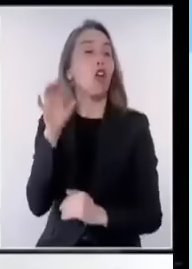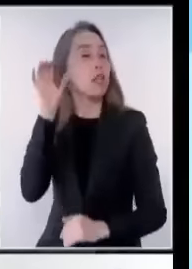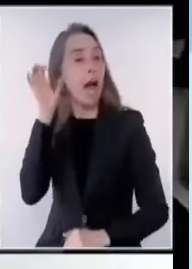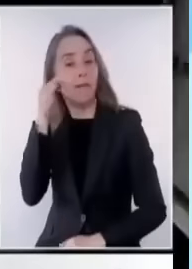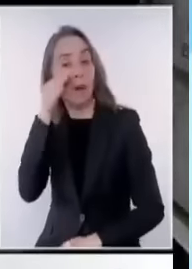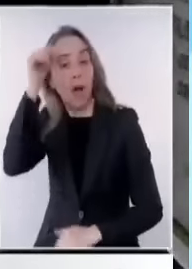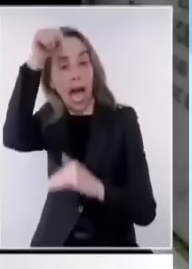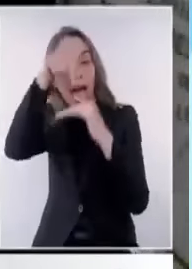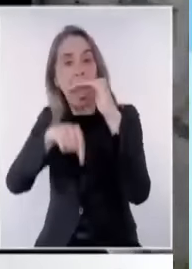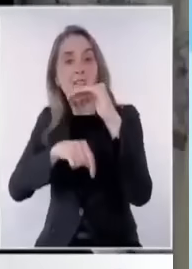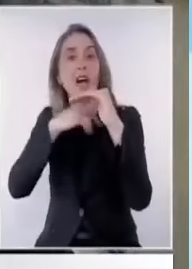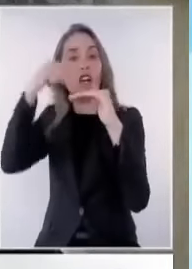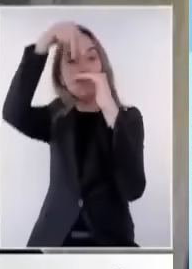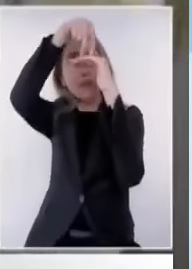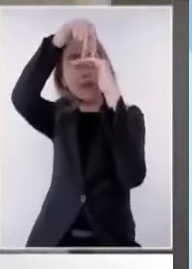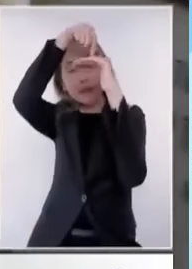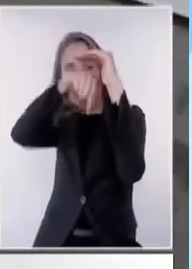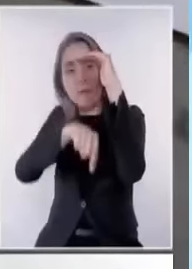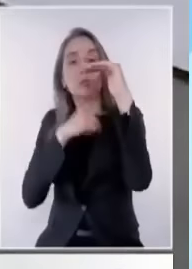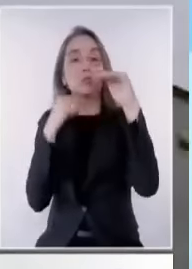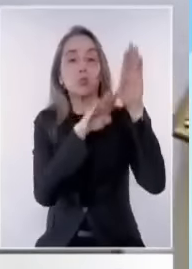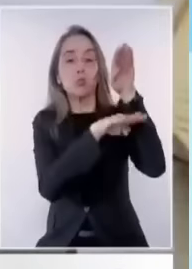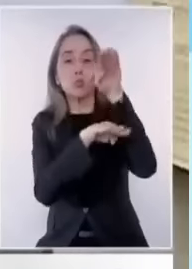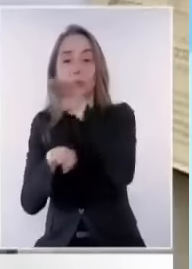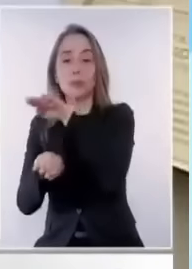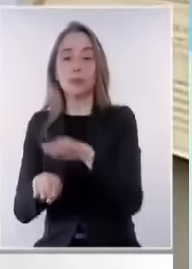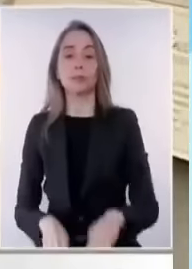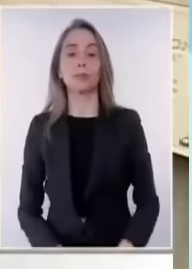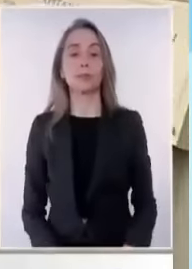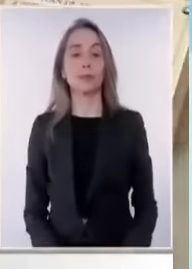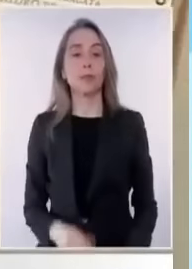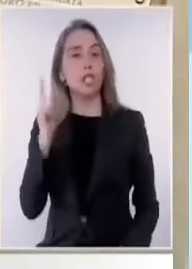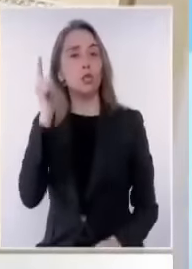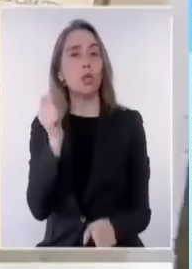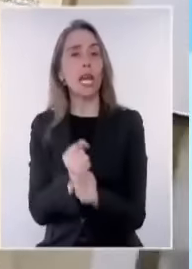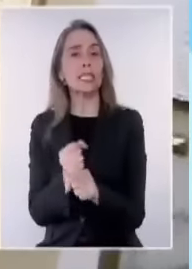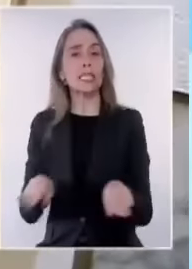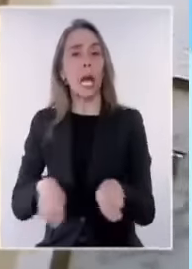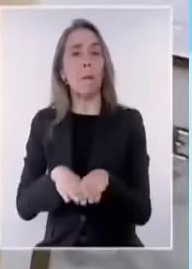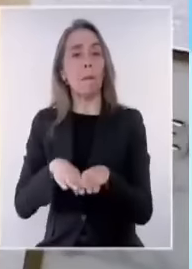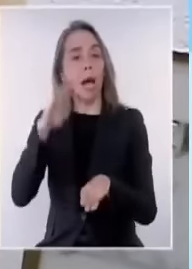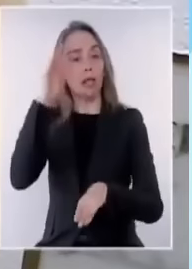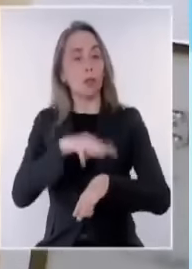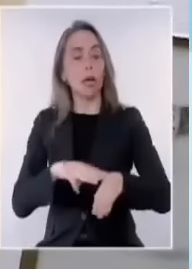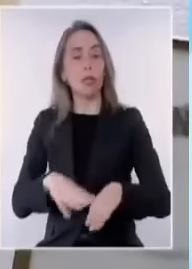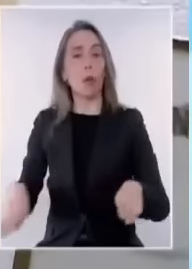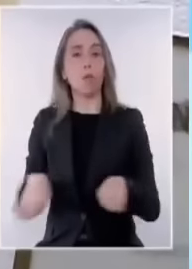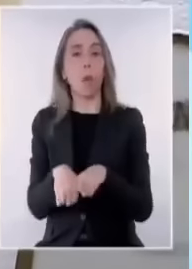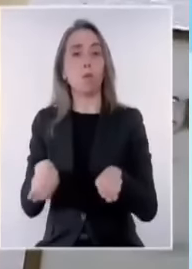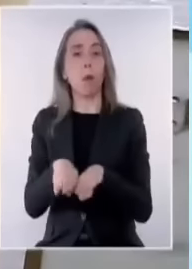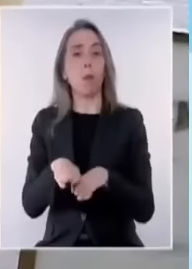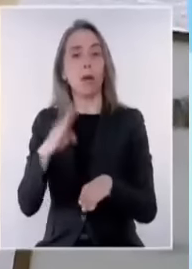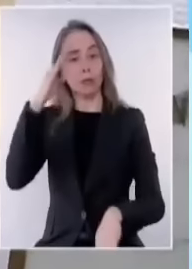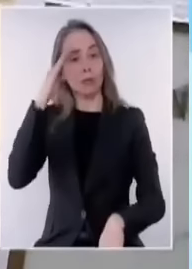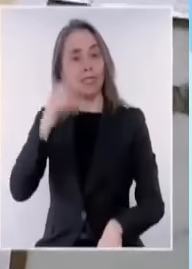pasa abajo en la cripta. ¿Y esa es la parte de abajo? ¡Oh, están enterrados! Mirá.